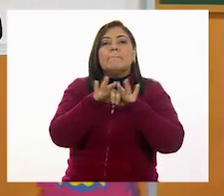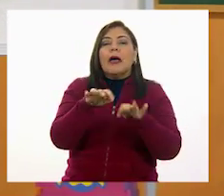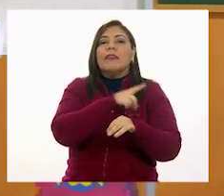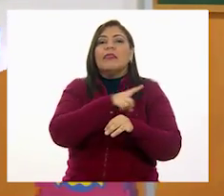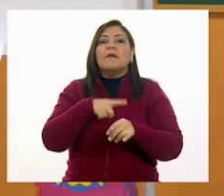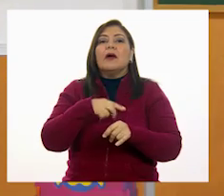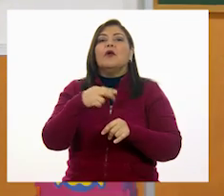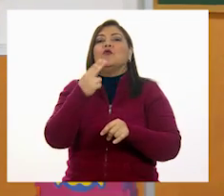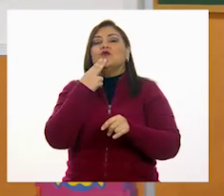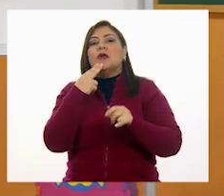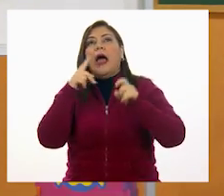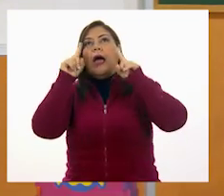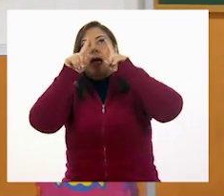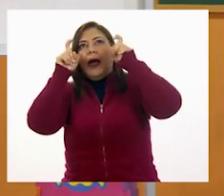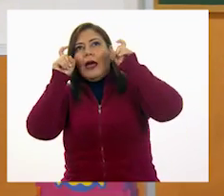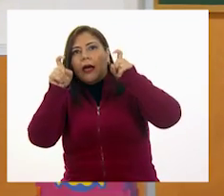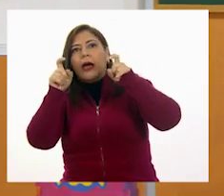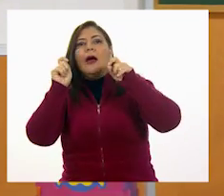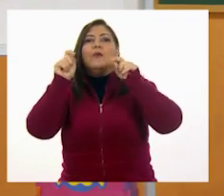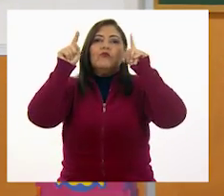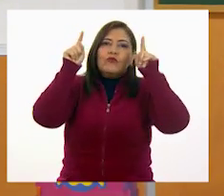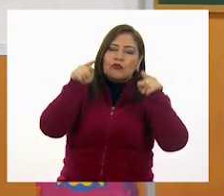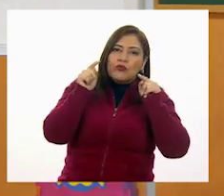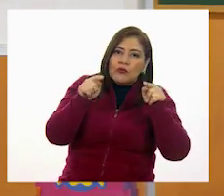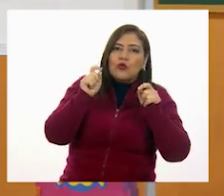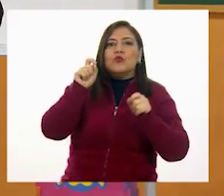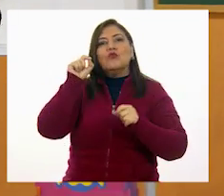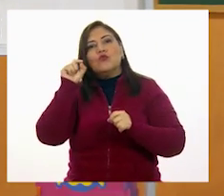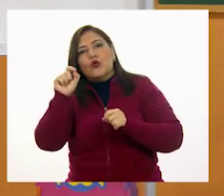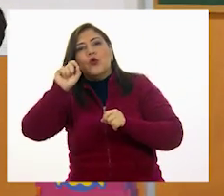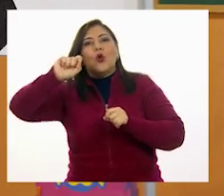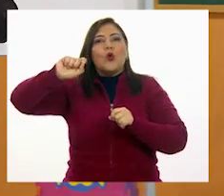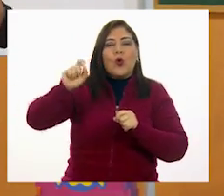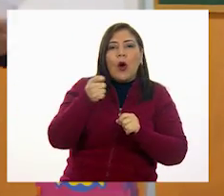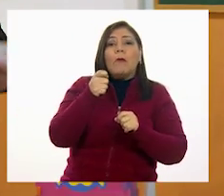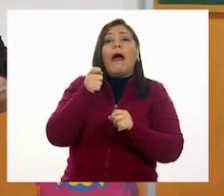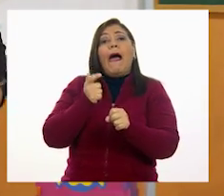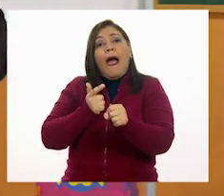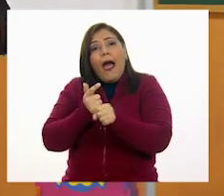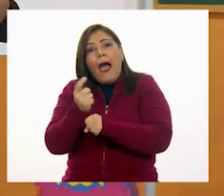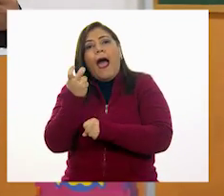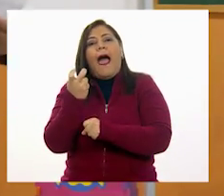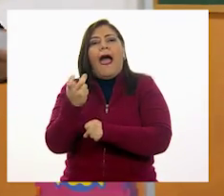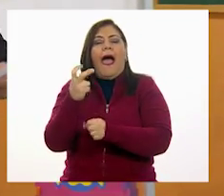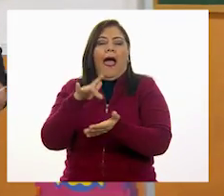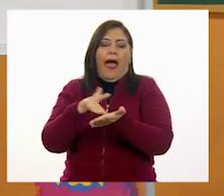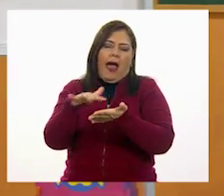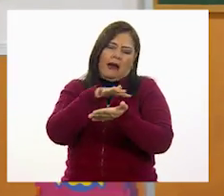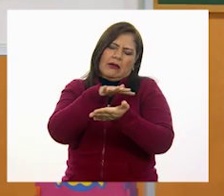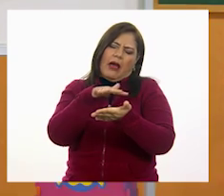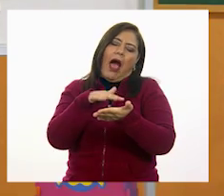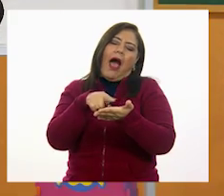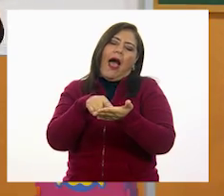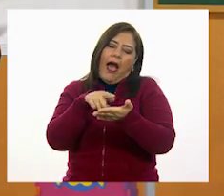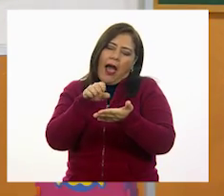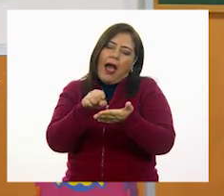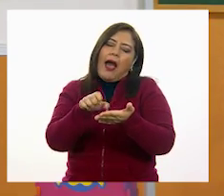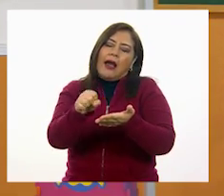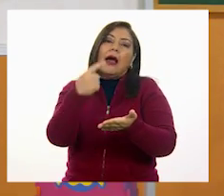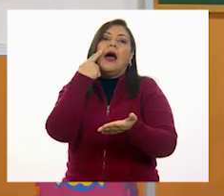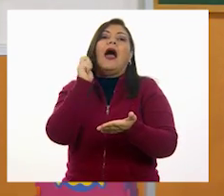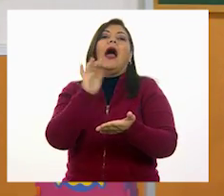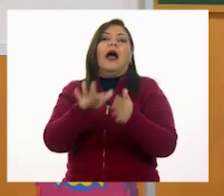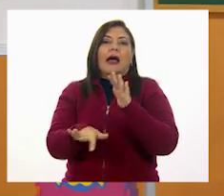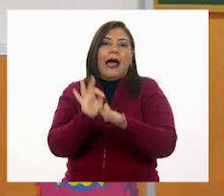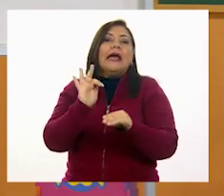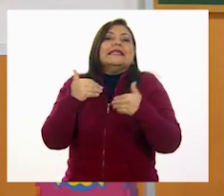admiración, comas y puntos? Porque son los que le dan el sentido a la lectura, a estos